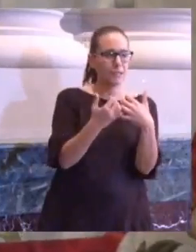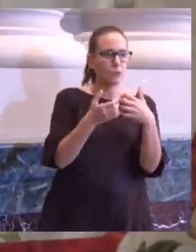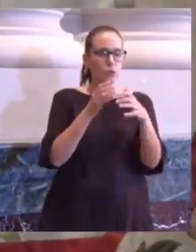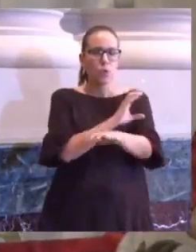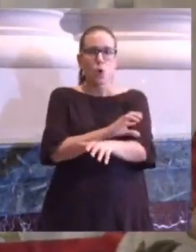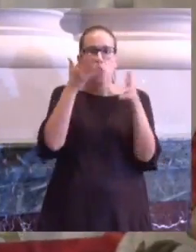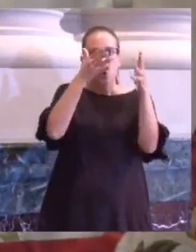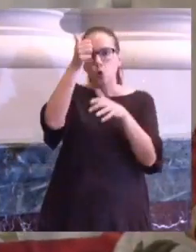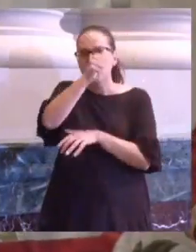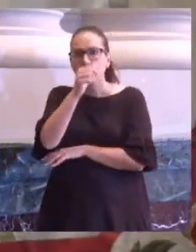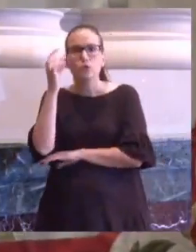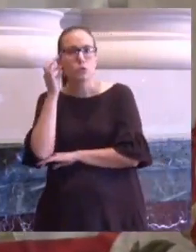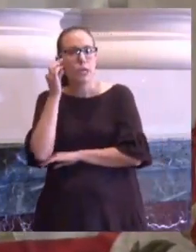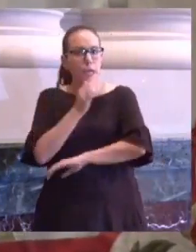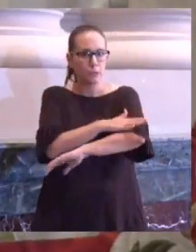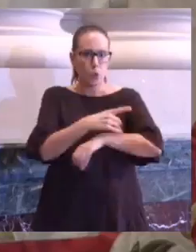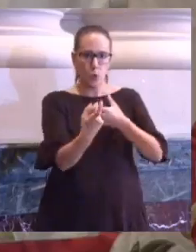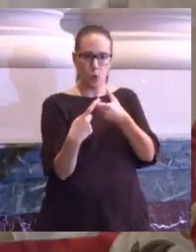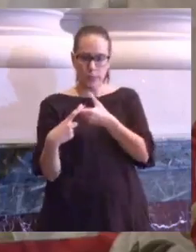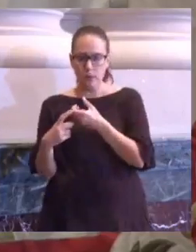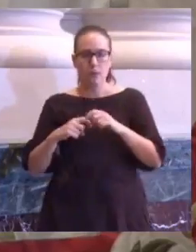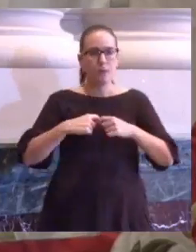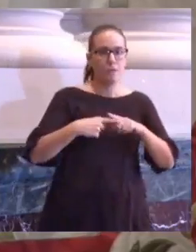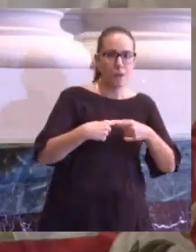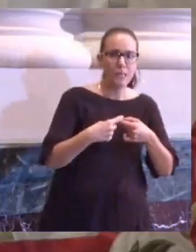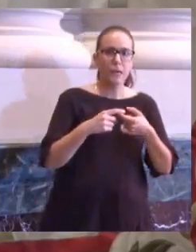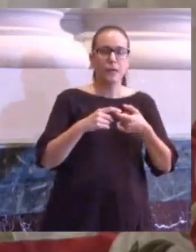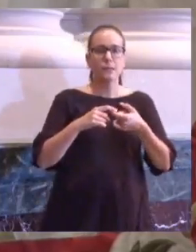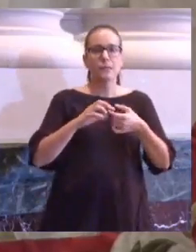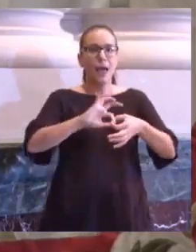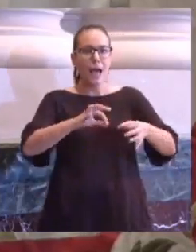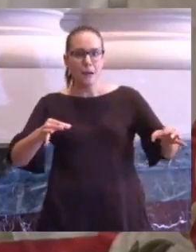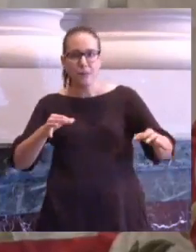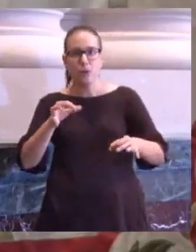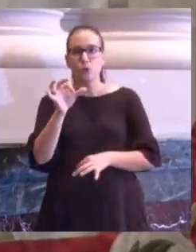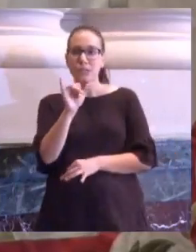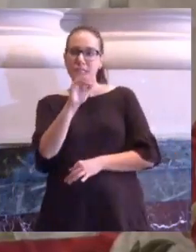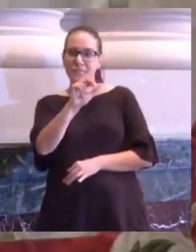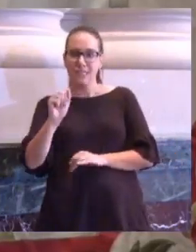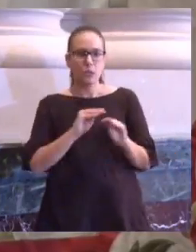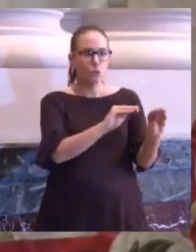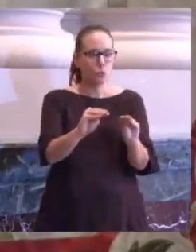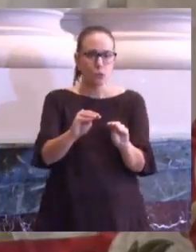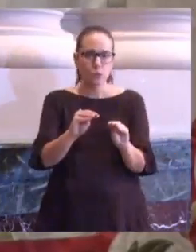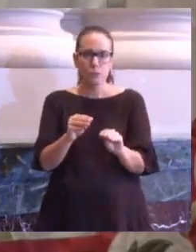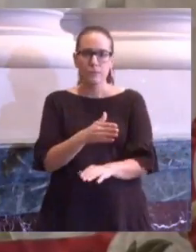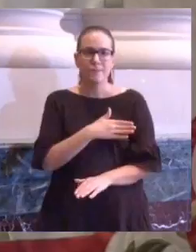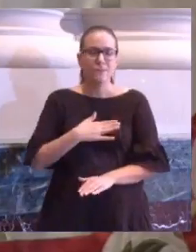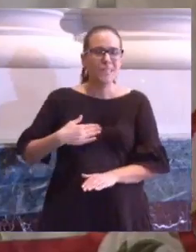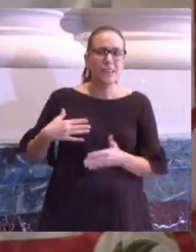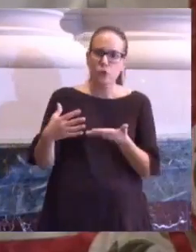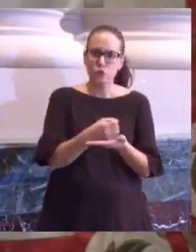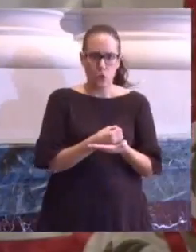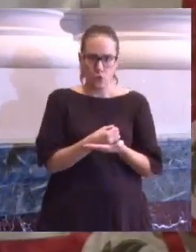y consejeras del Gobierno, familiares y amigos de Sira, queridas amigas, queridos amigos